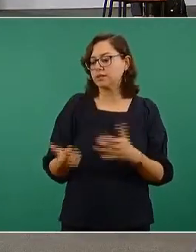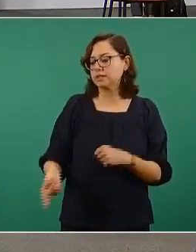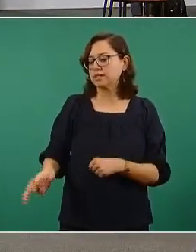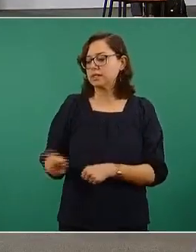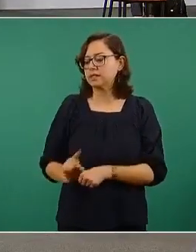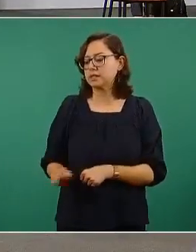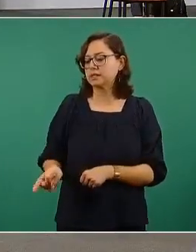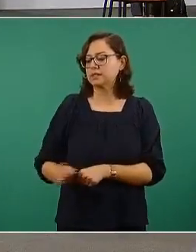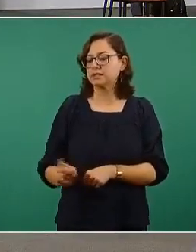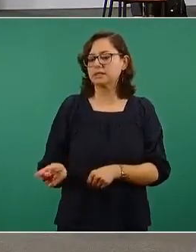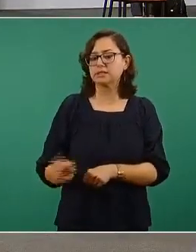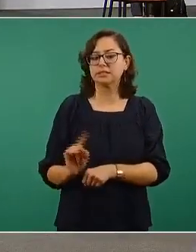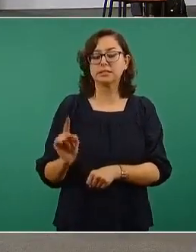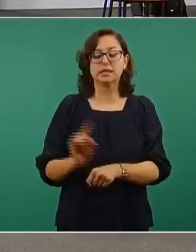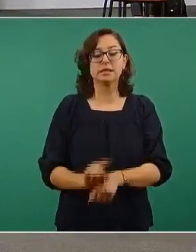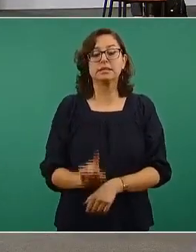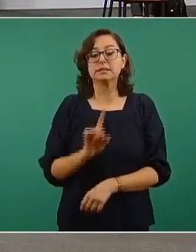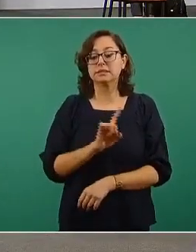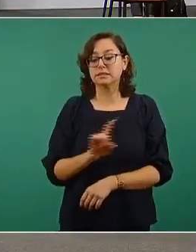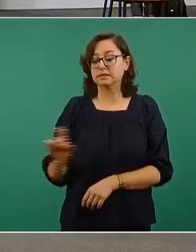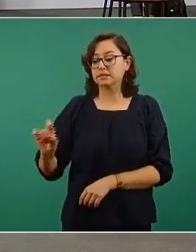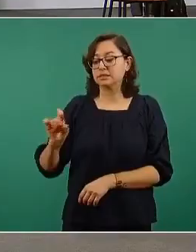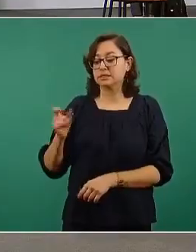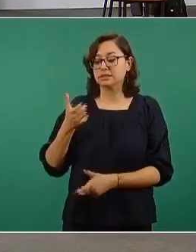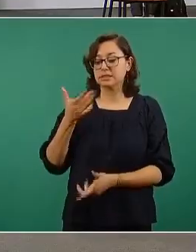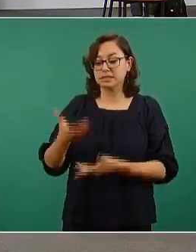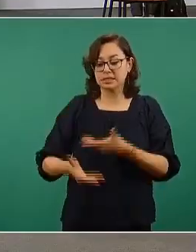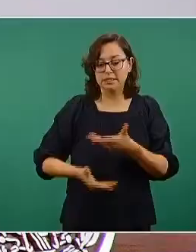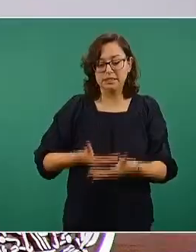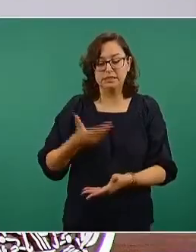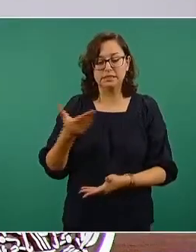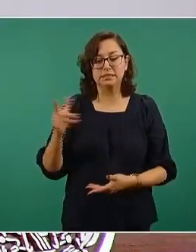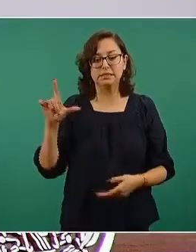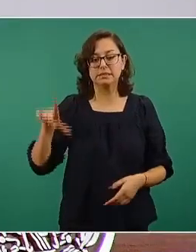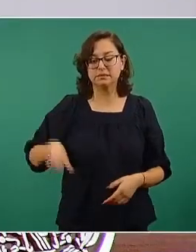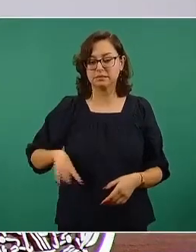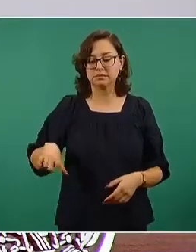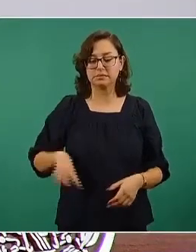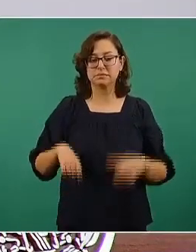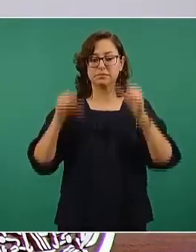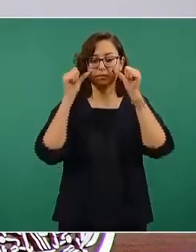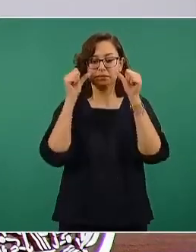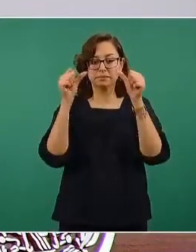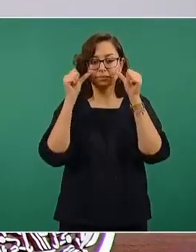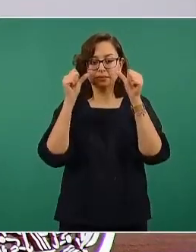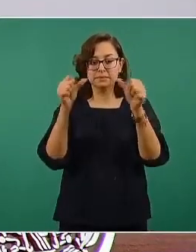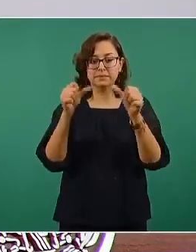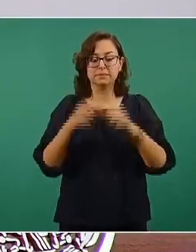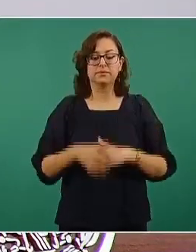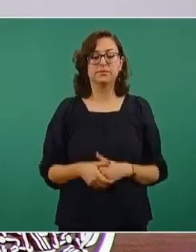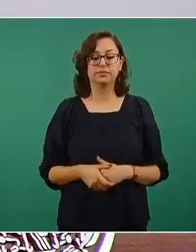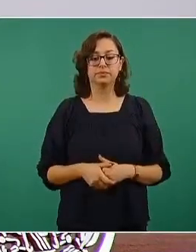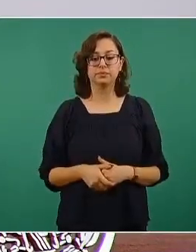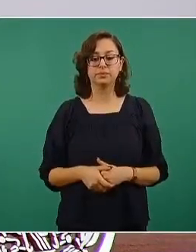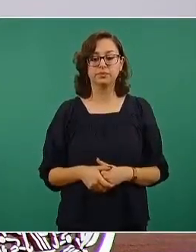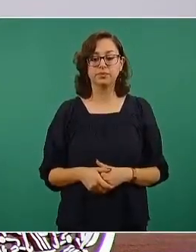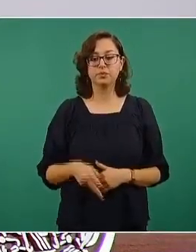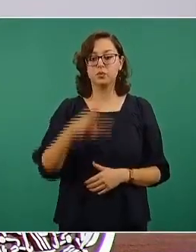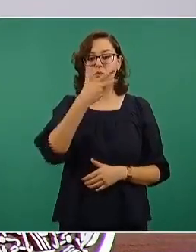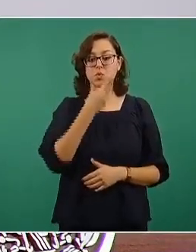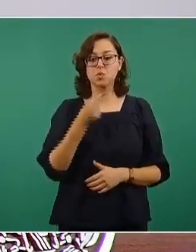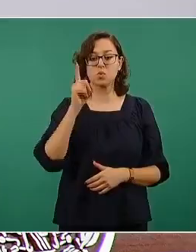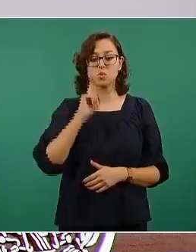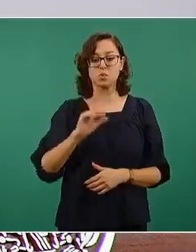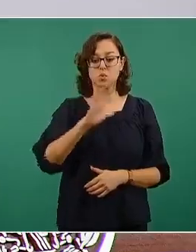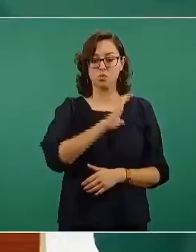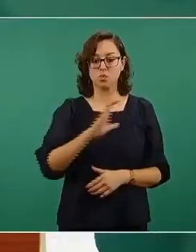servidores públicos capacitados para brindar atención en esta mesa. Queremos que los candidatos y